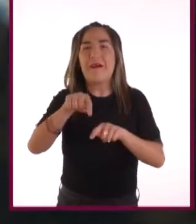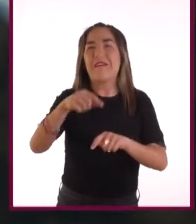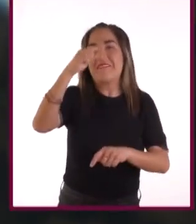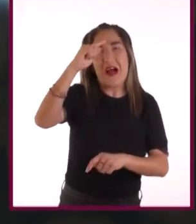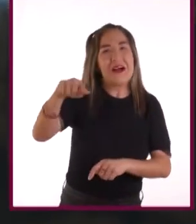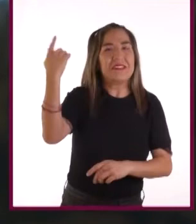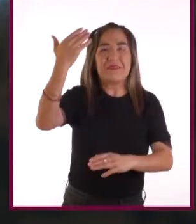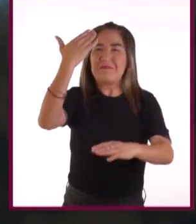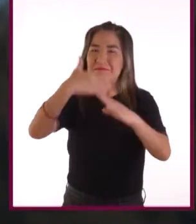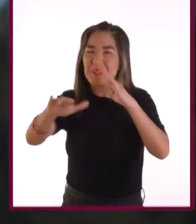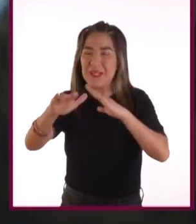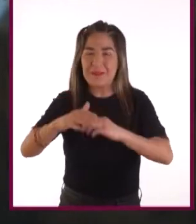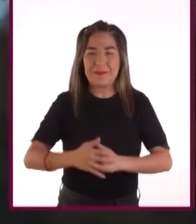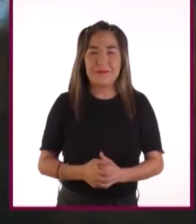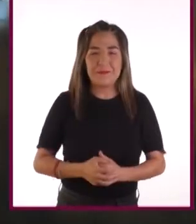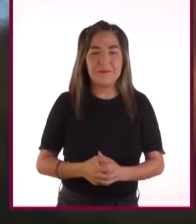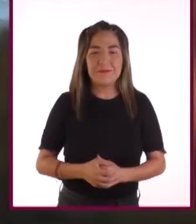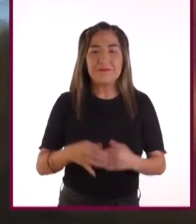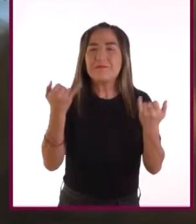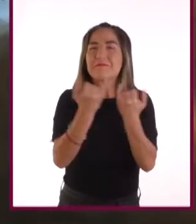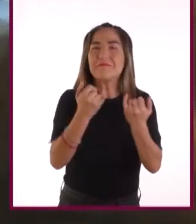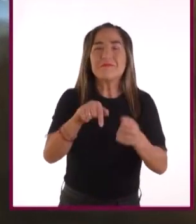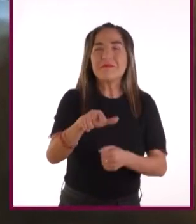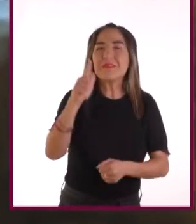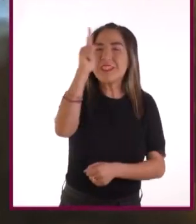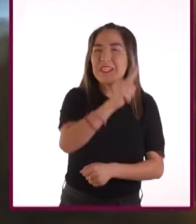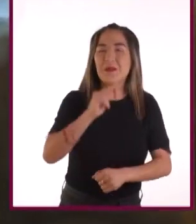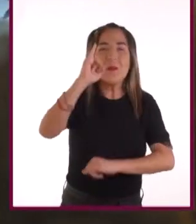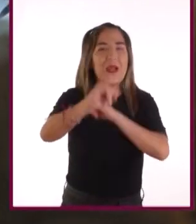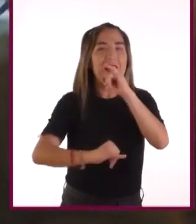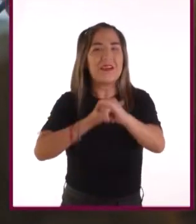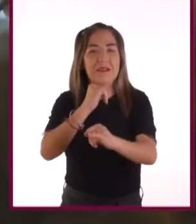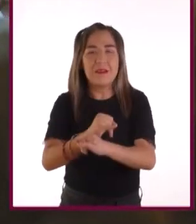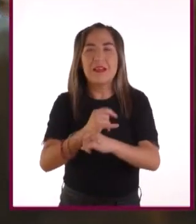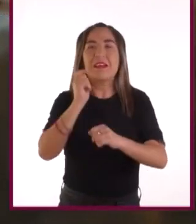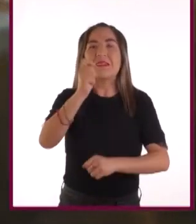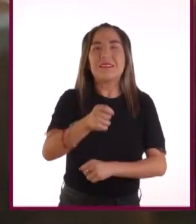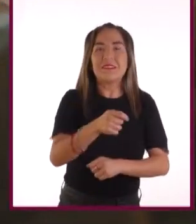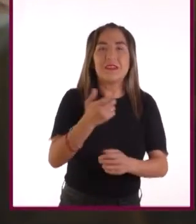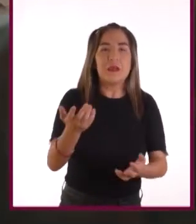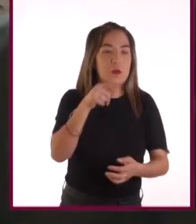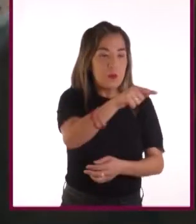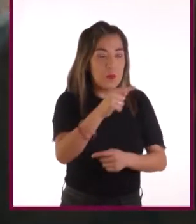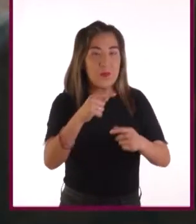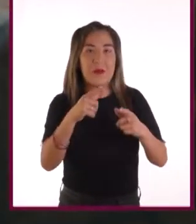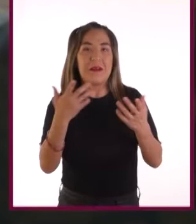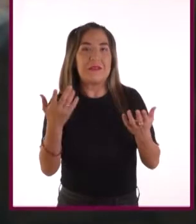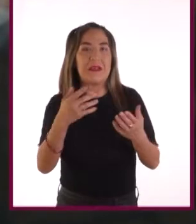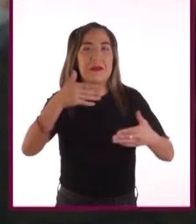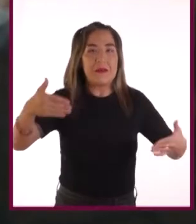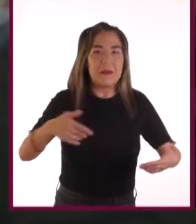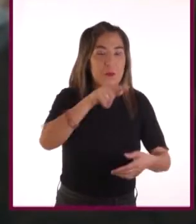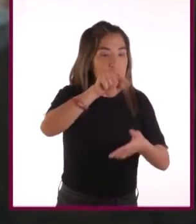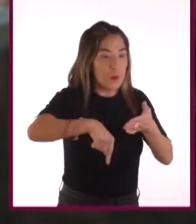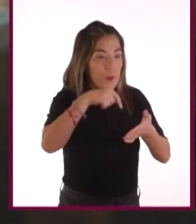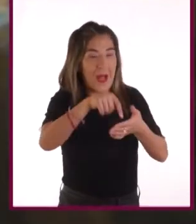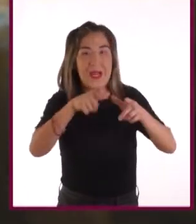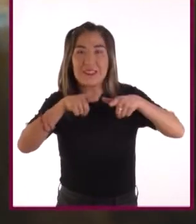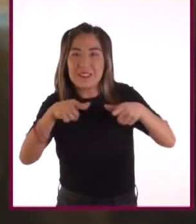fácil enviarlo, ¿no? Es como un lenguaje internacional, no importa si sabes chino, inglés, francés